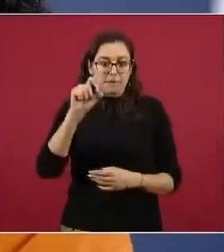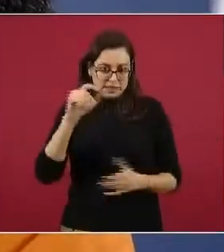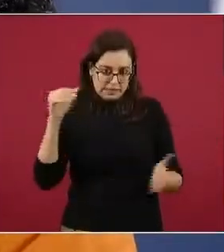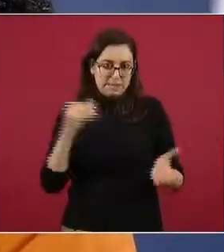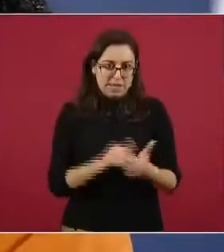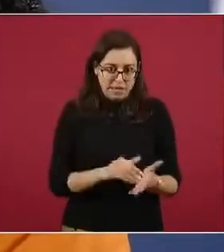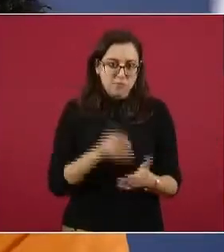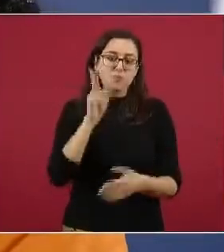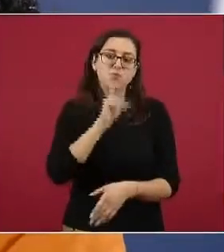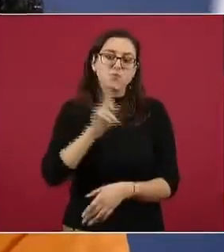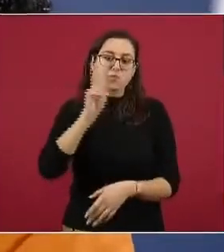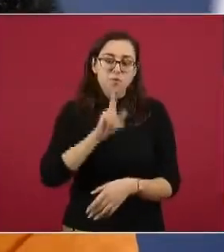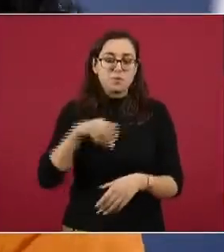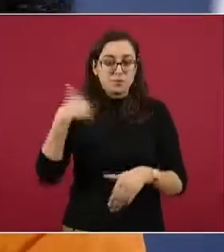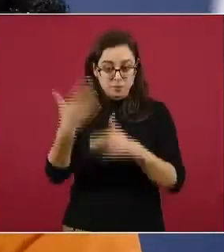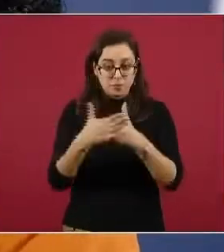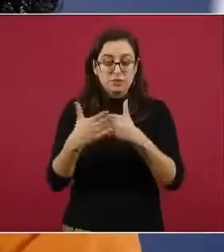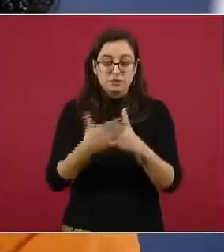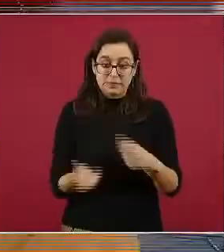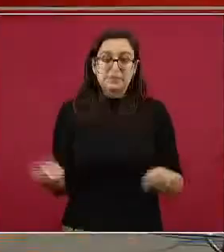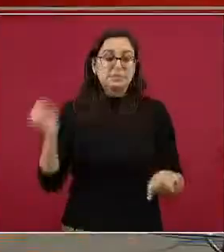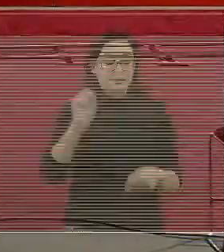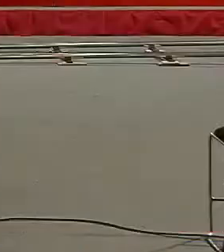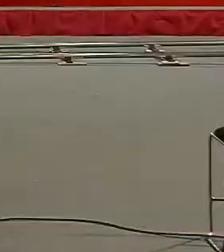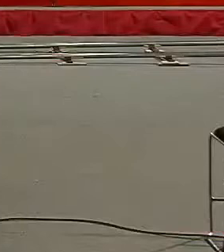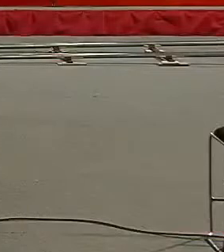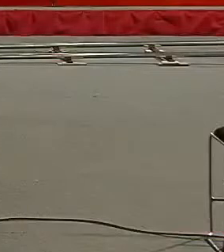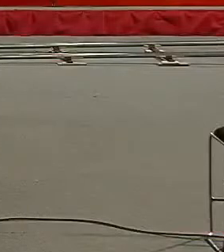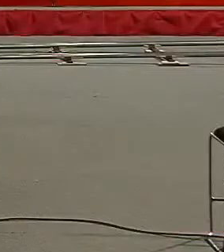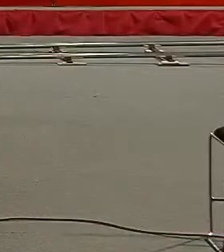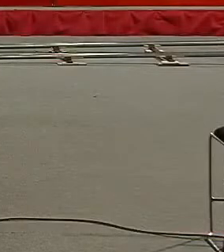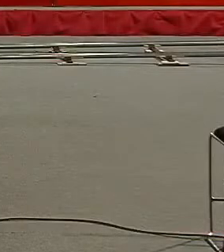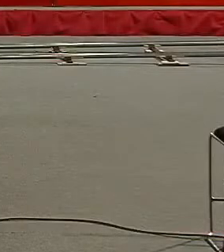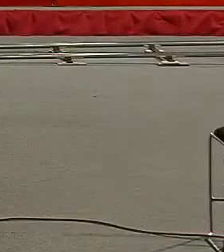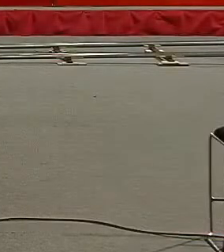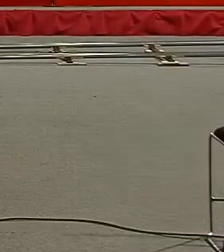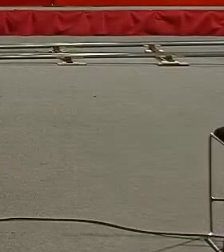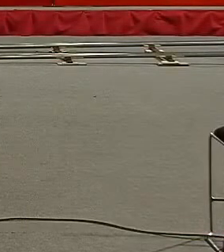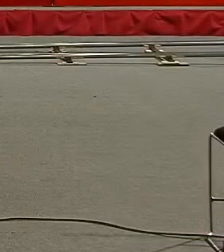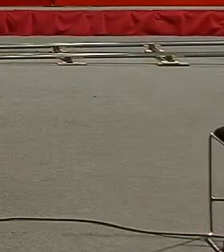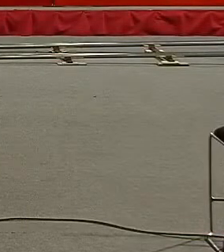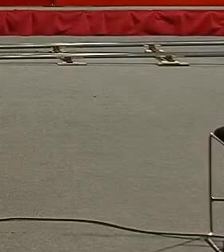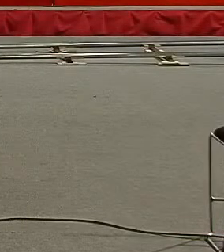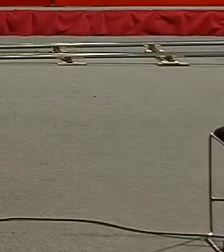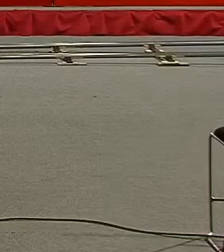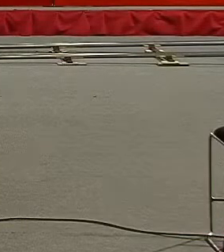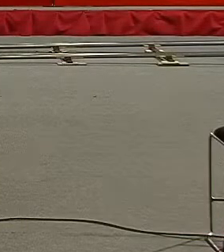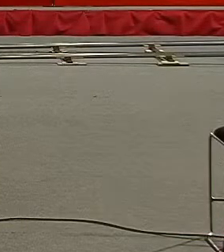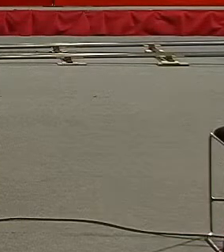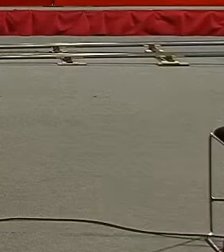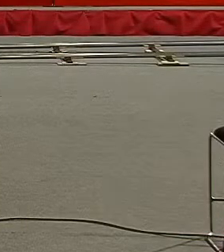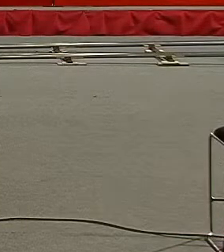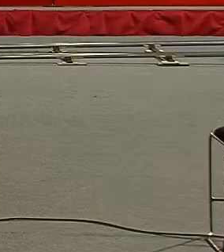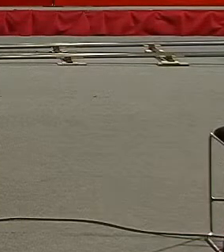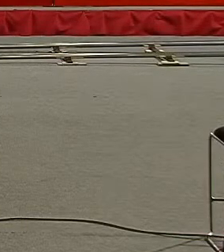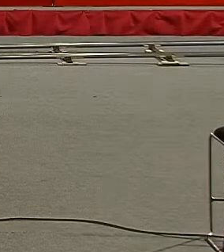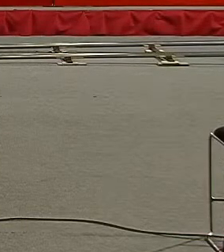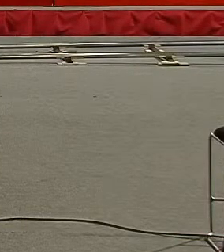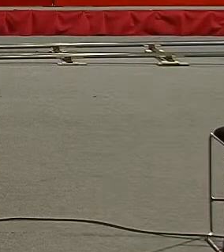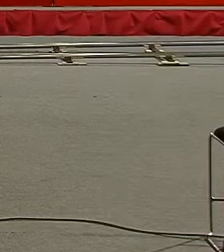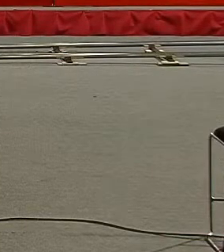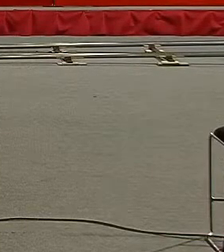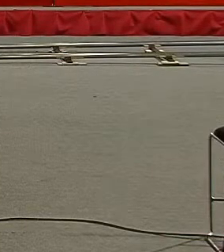seguir así las siguientes semanas, 20,000 pruebas diarias y además sumando en cuanto estén las pruebas de